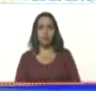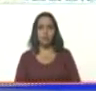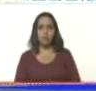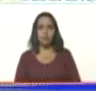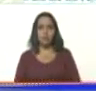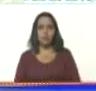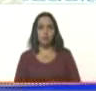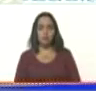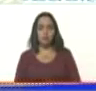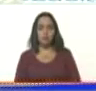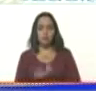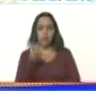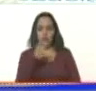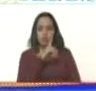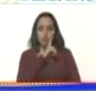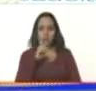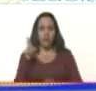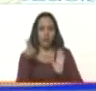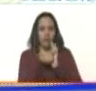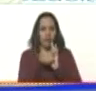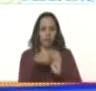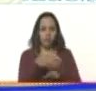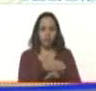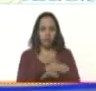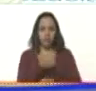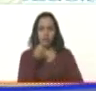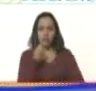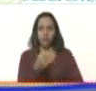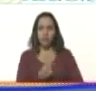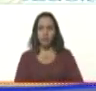Hay una consigna que decían la otra vez.